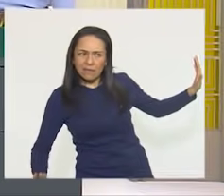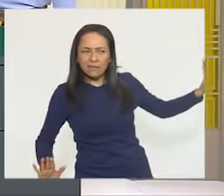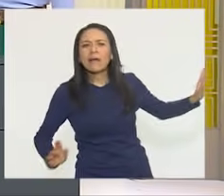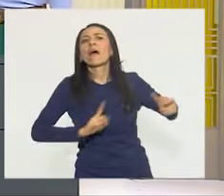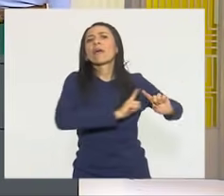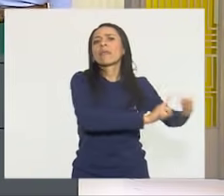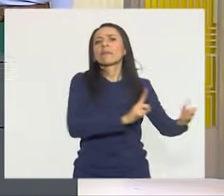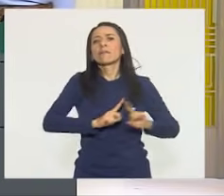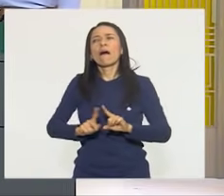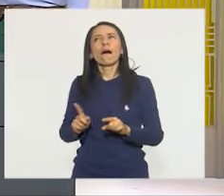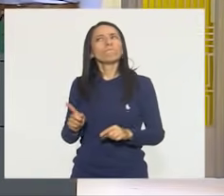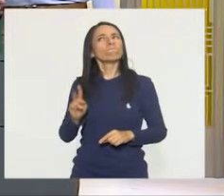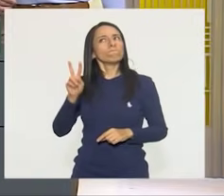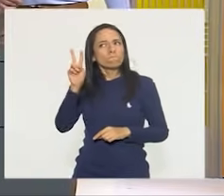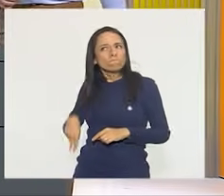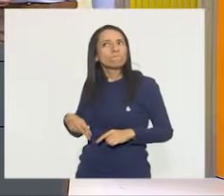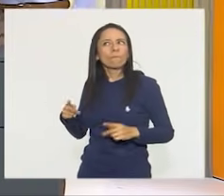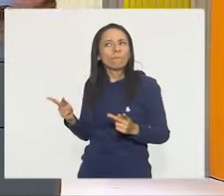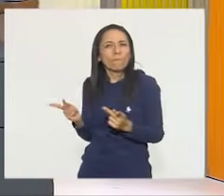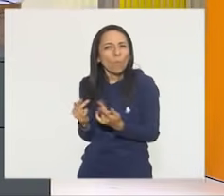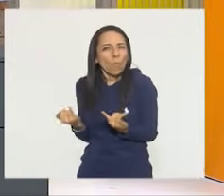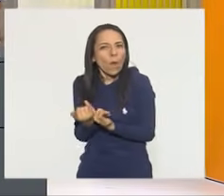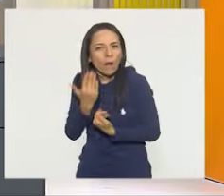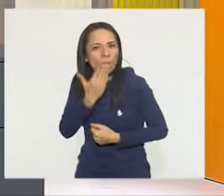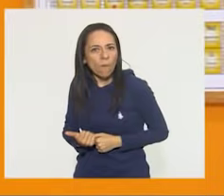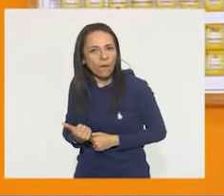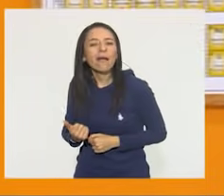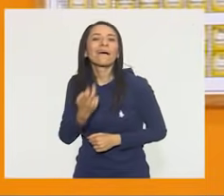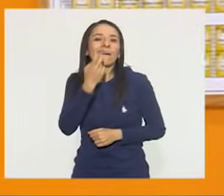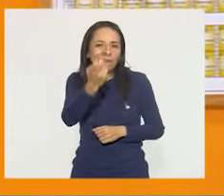diferente. Ah, muy bien.